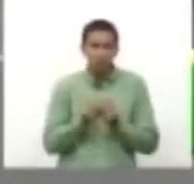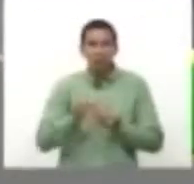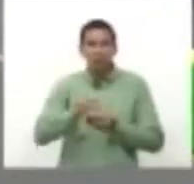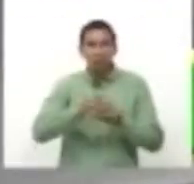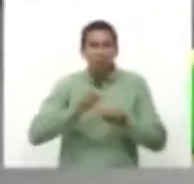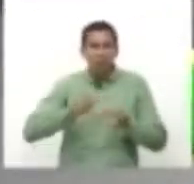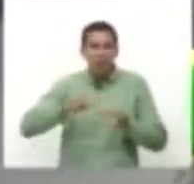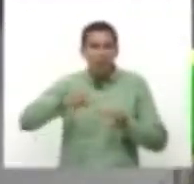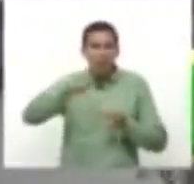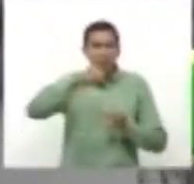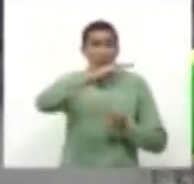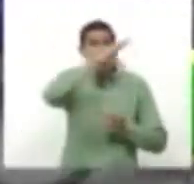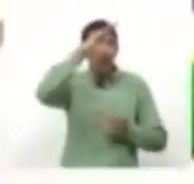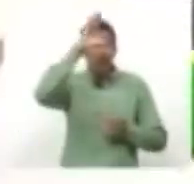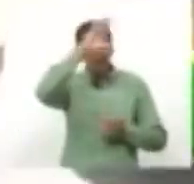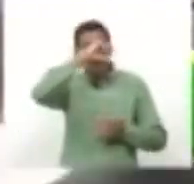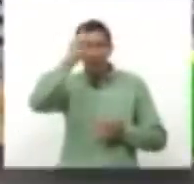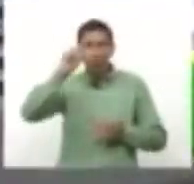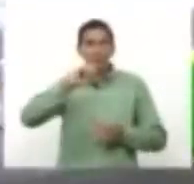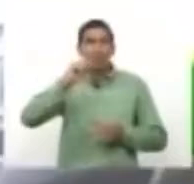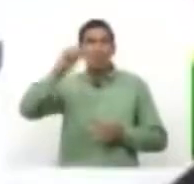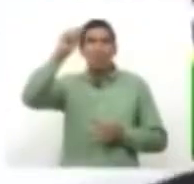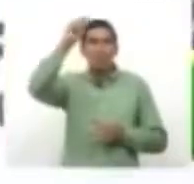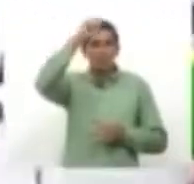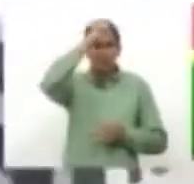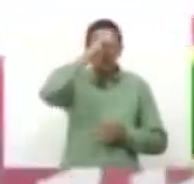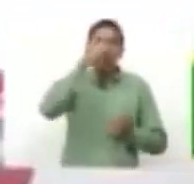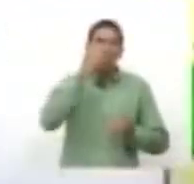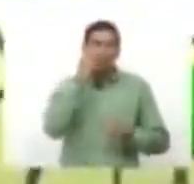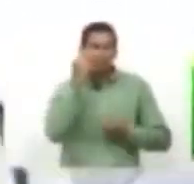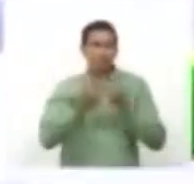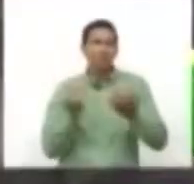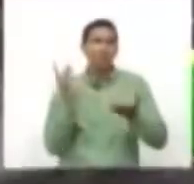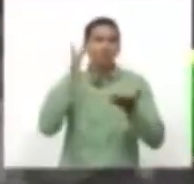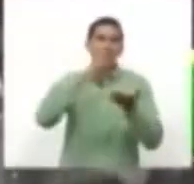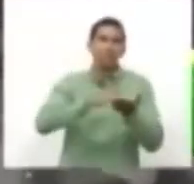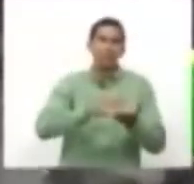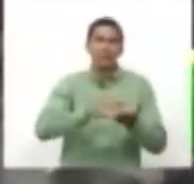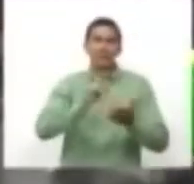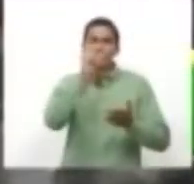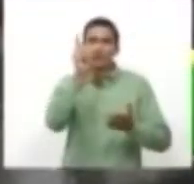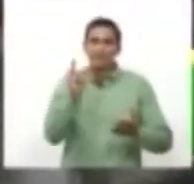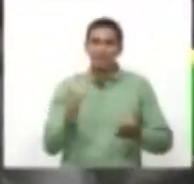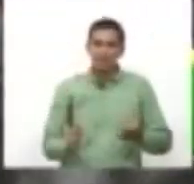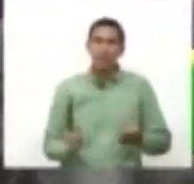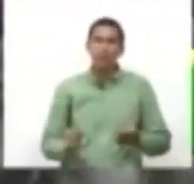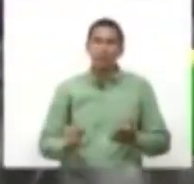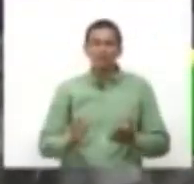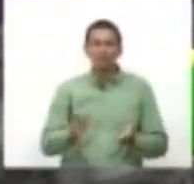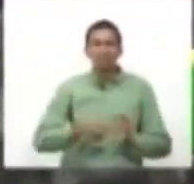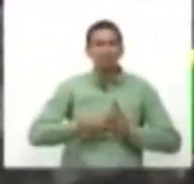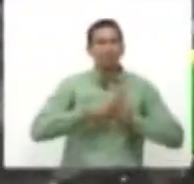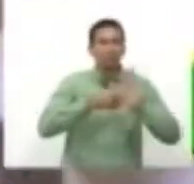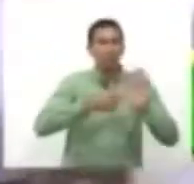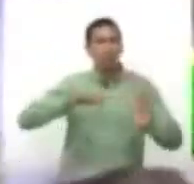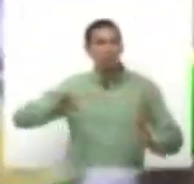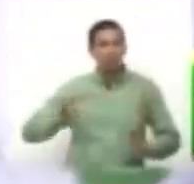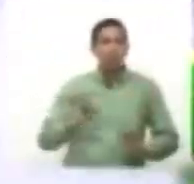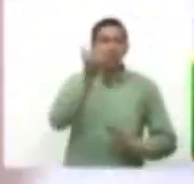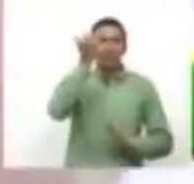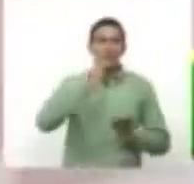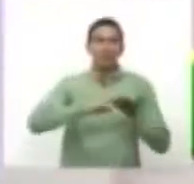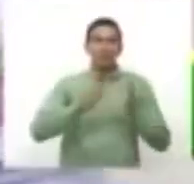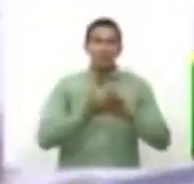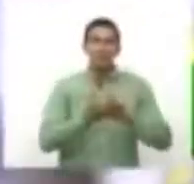Caribe. En esta oportunidad visitaron el departamento del Cesar, donde llevaron un mensaje de Sí a la Paz a todos los habitantes